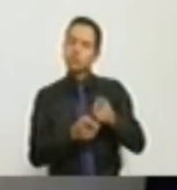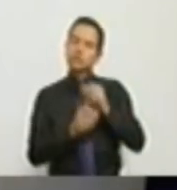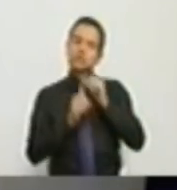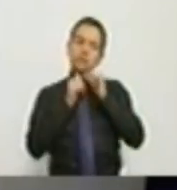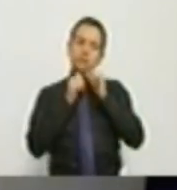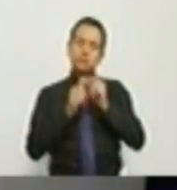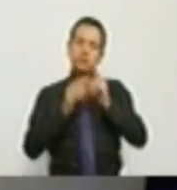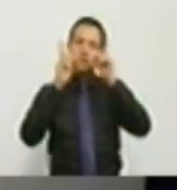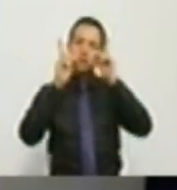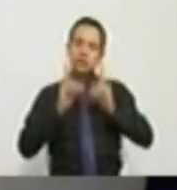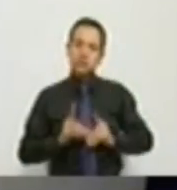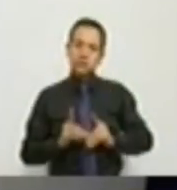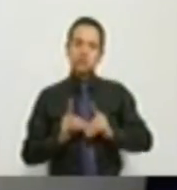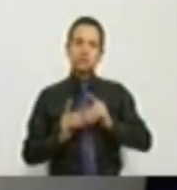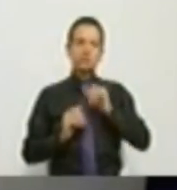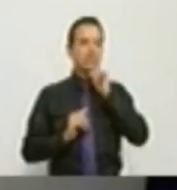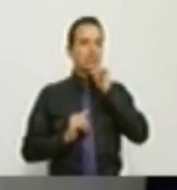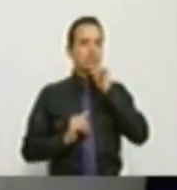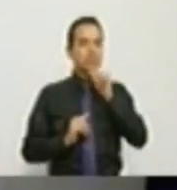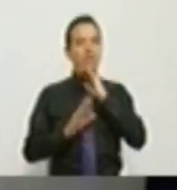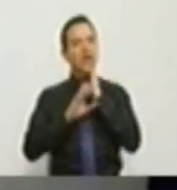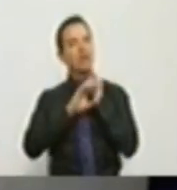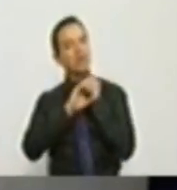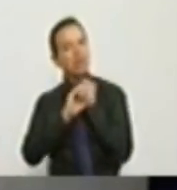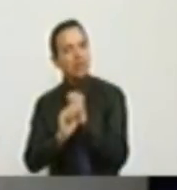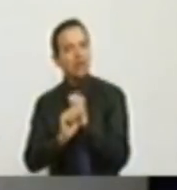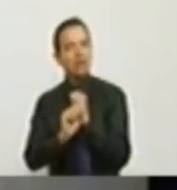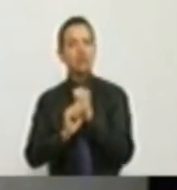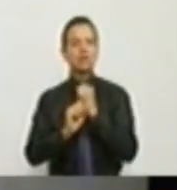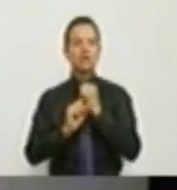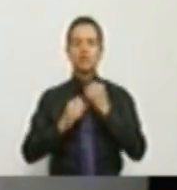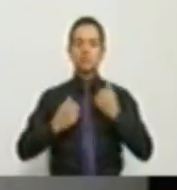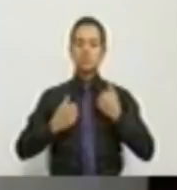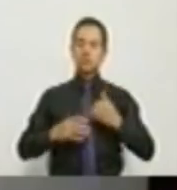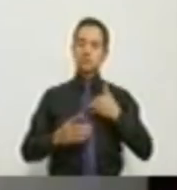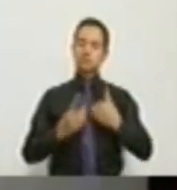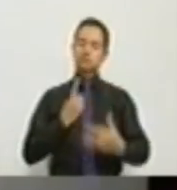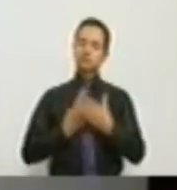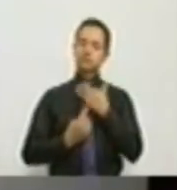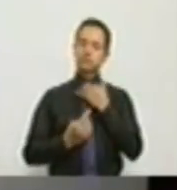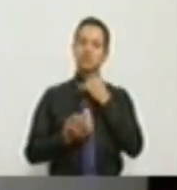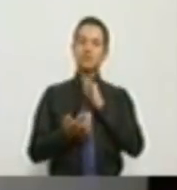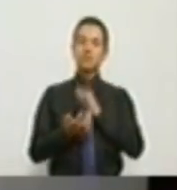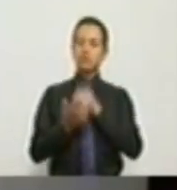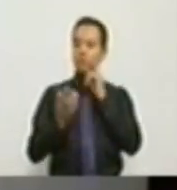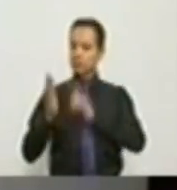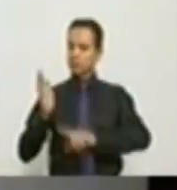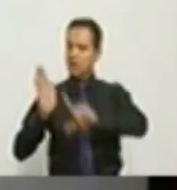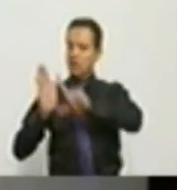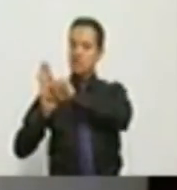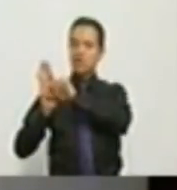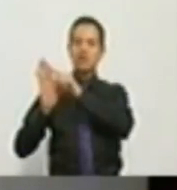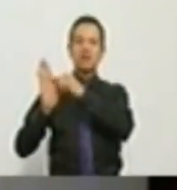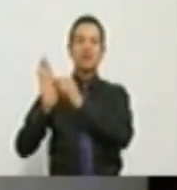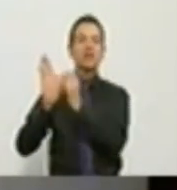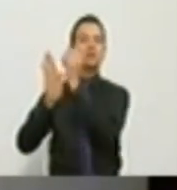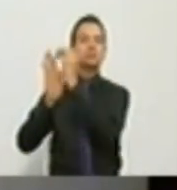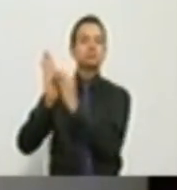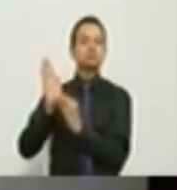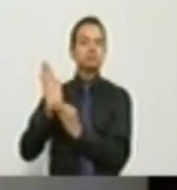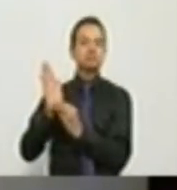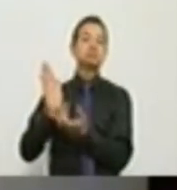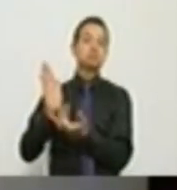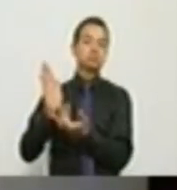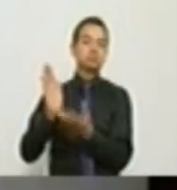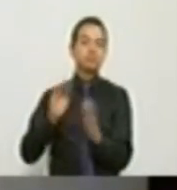peor camino que se puede diseñar desde la legislación colombiana.